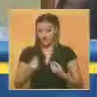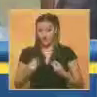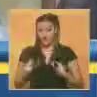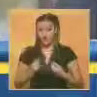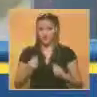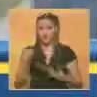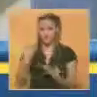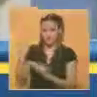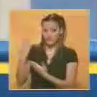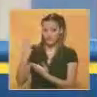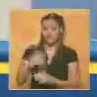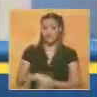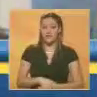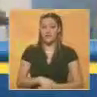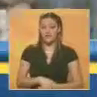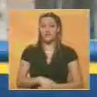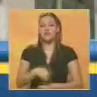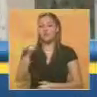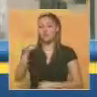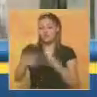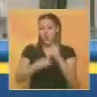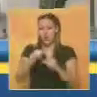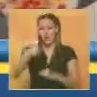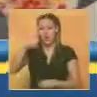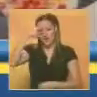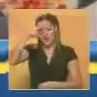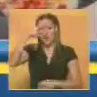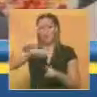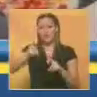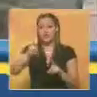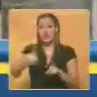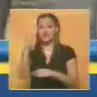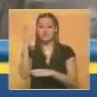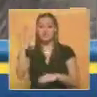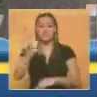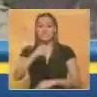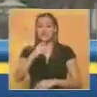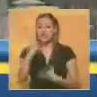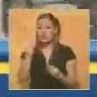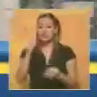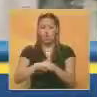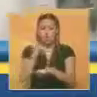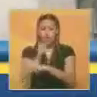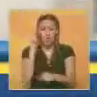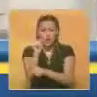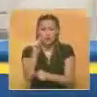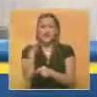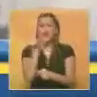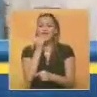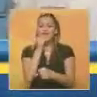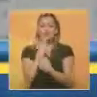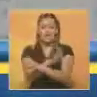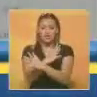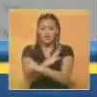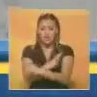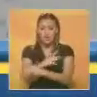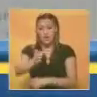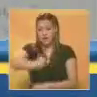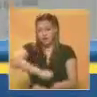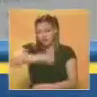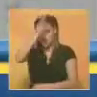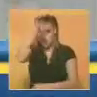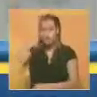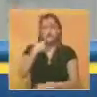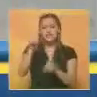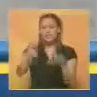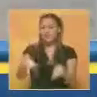estado mexicano de Guerrero y criado en Los Ángeles donde la iglesia es acusada de múltiples escándalos sexuales un comunicado de Roma no dio razón de la